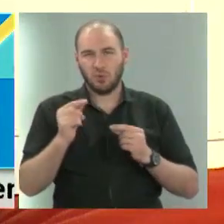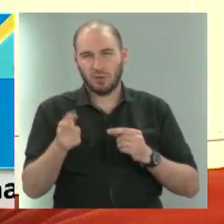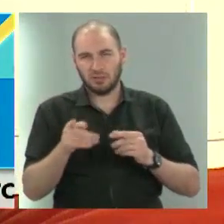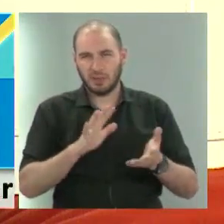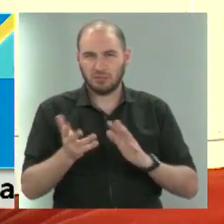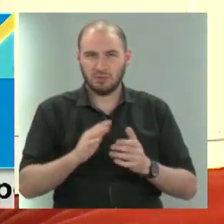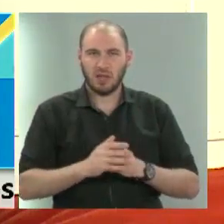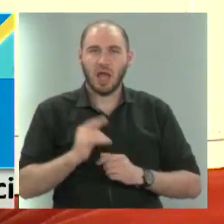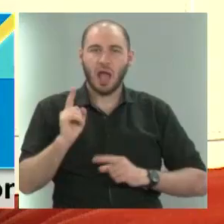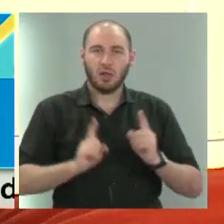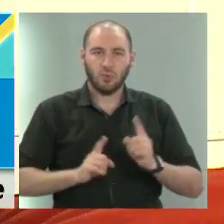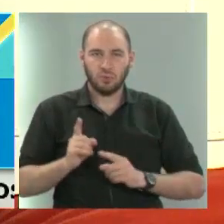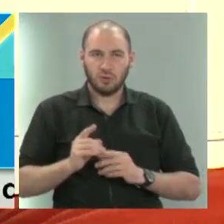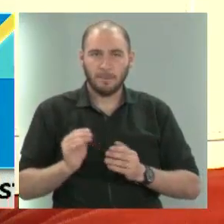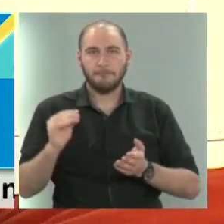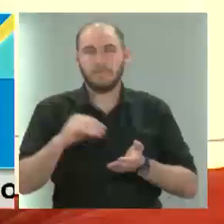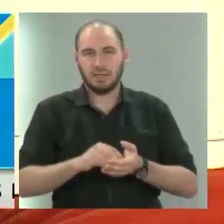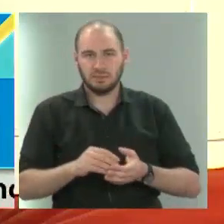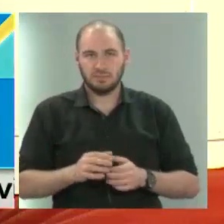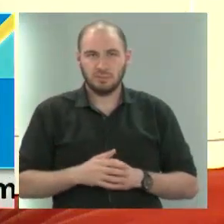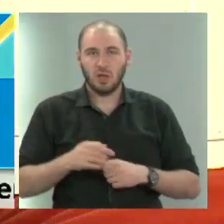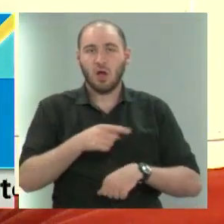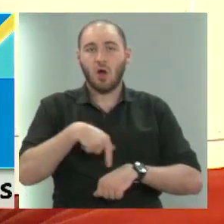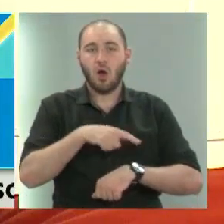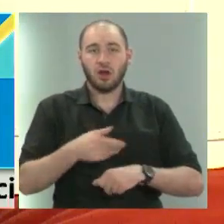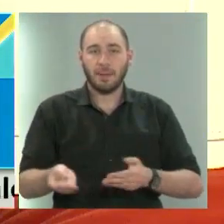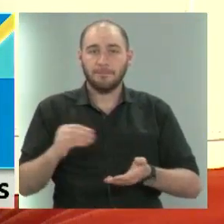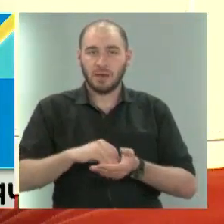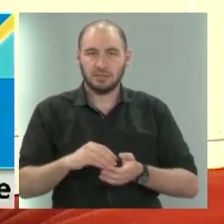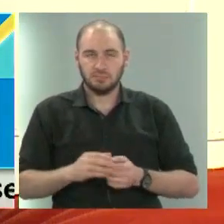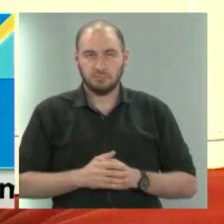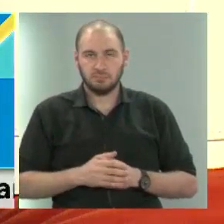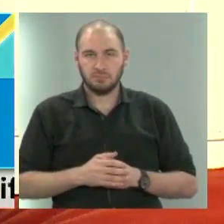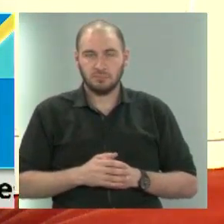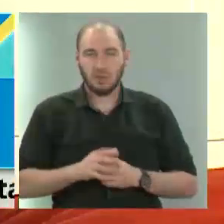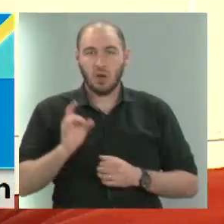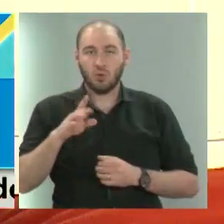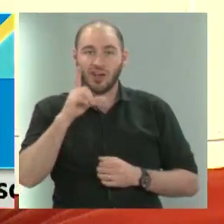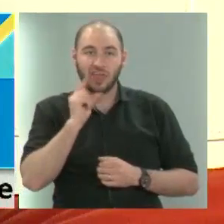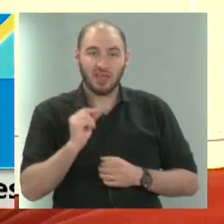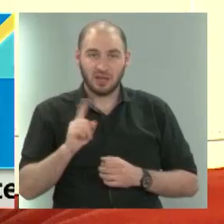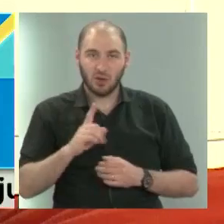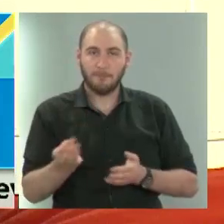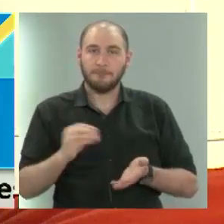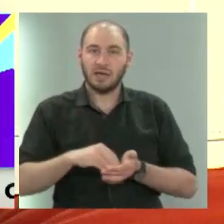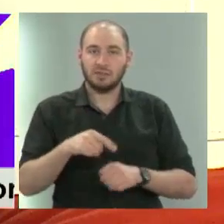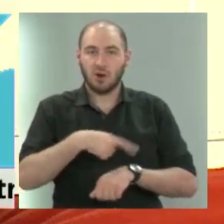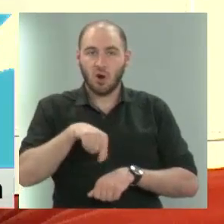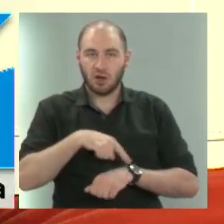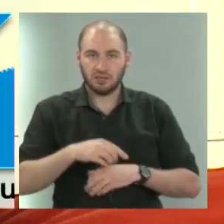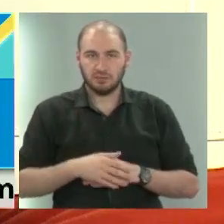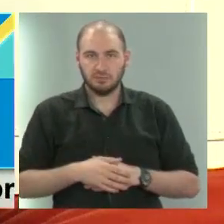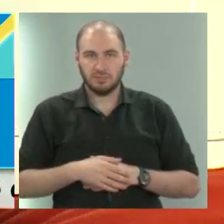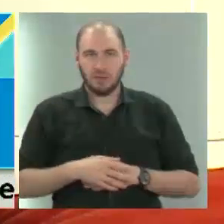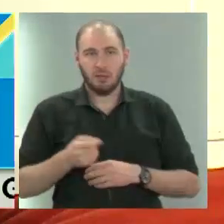número. Algunos suman a esto horas, ¿no? No es solamente los días, sino también horas que hacen